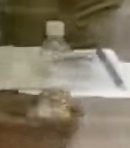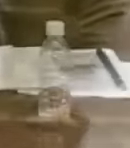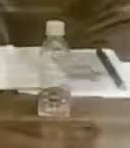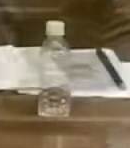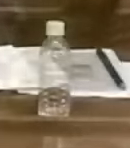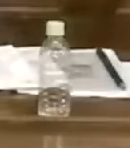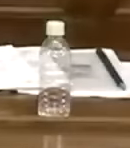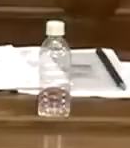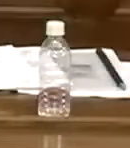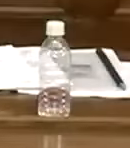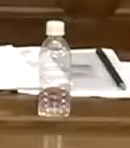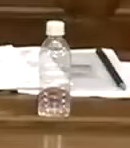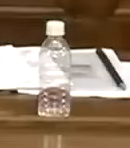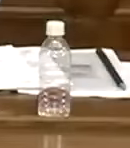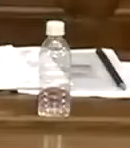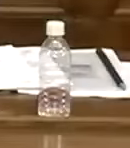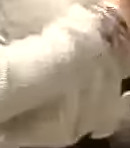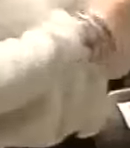reconocimiento al presidente.